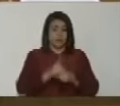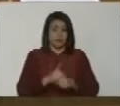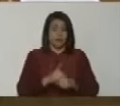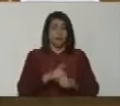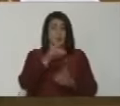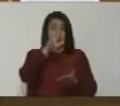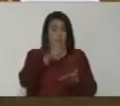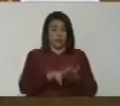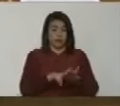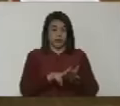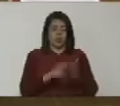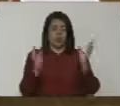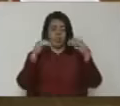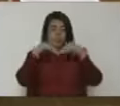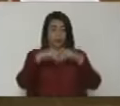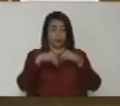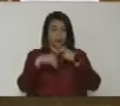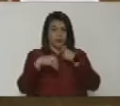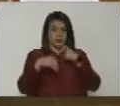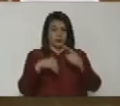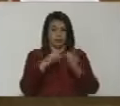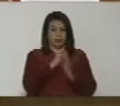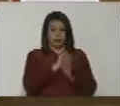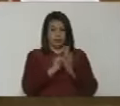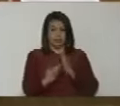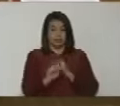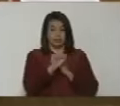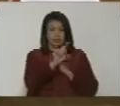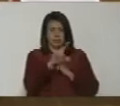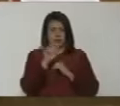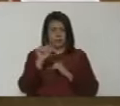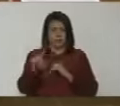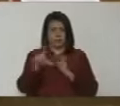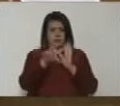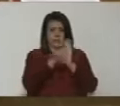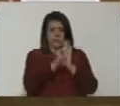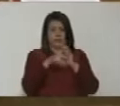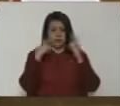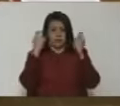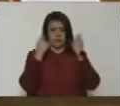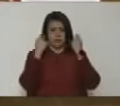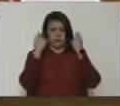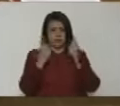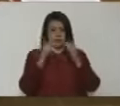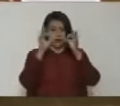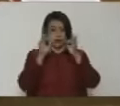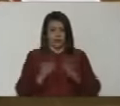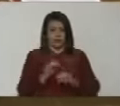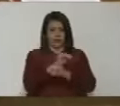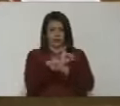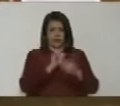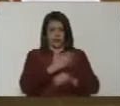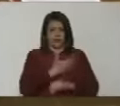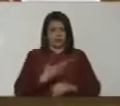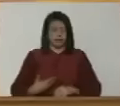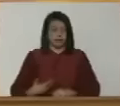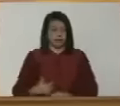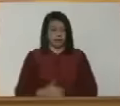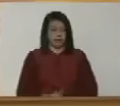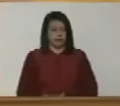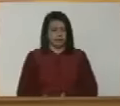y promulgación de conformidad con lo establecido en el artículo 11 de la Ley de Publicaciones Oficiales. Es todo, ciudadano